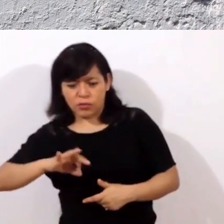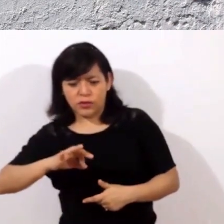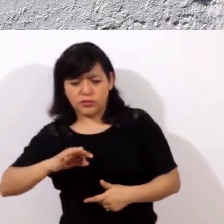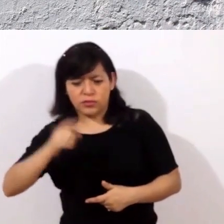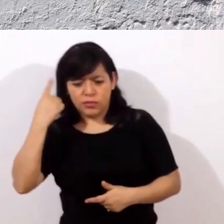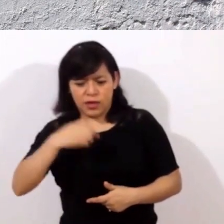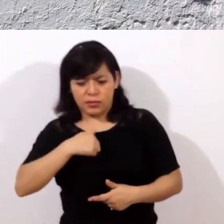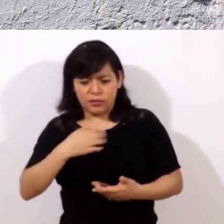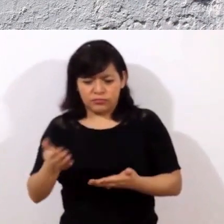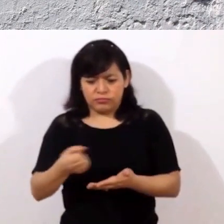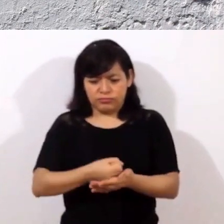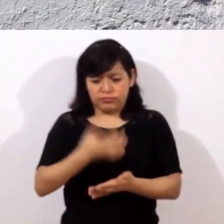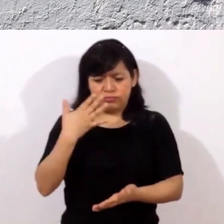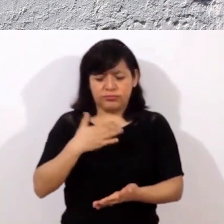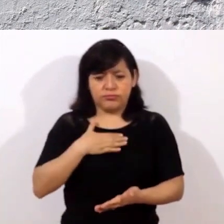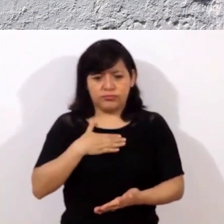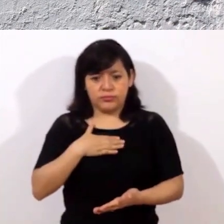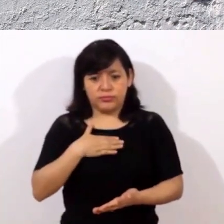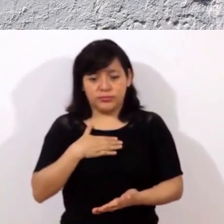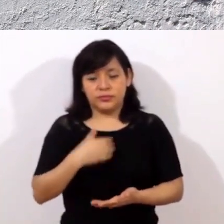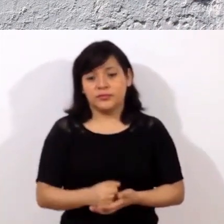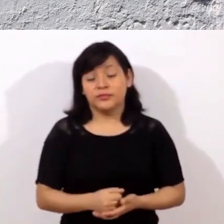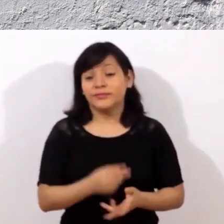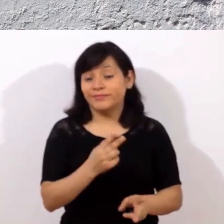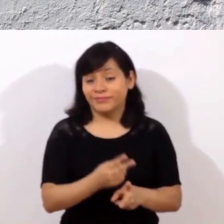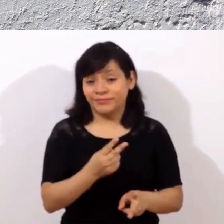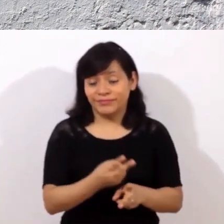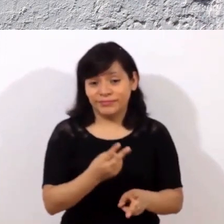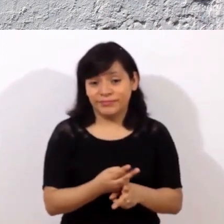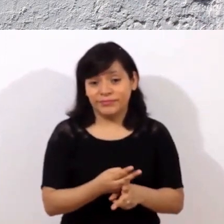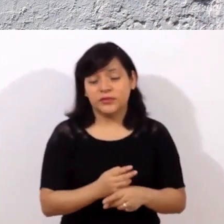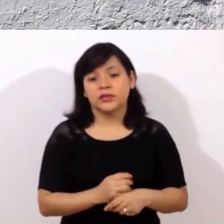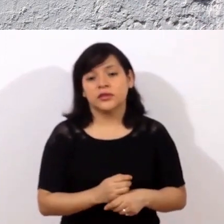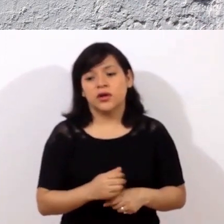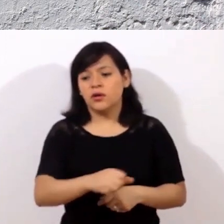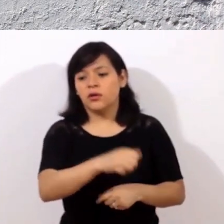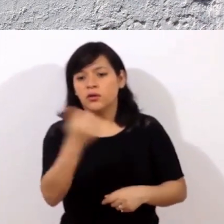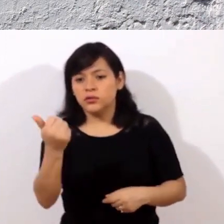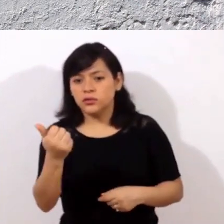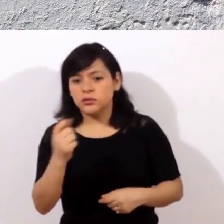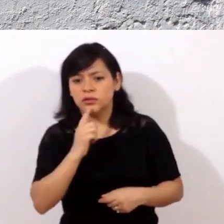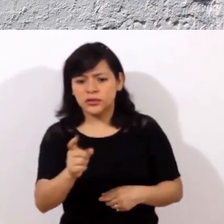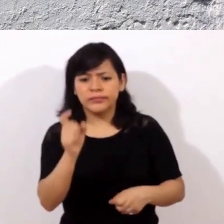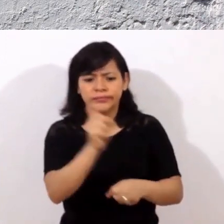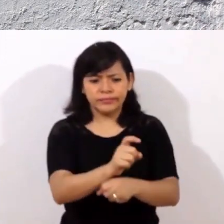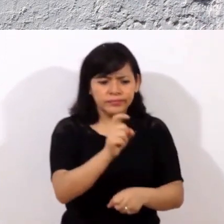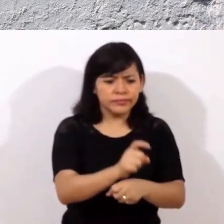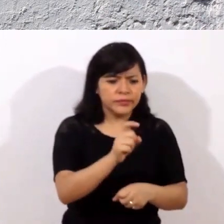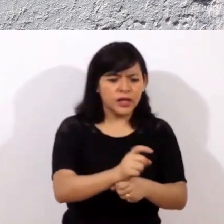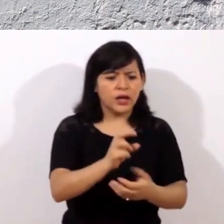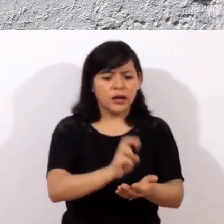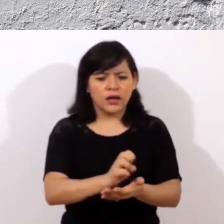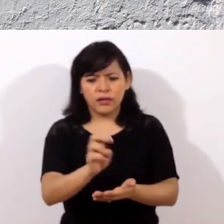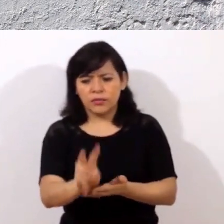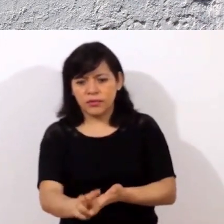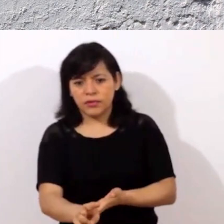en nombre del Evangelio, pero en realidad están hablando en nombre de tal vez su bolsillo, su prestigio. Peor aún en este